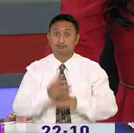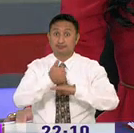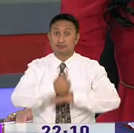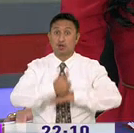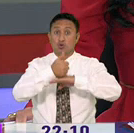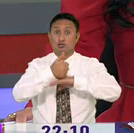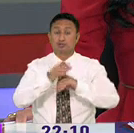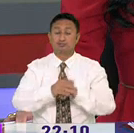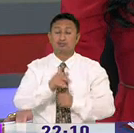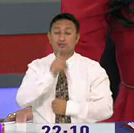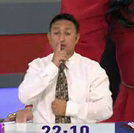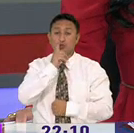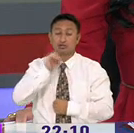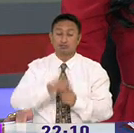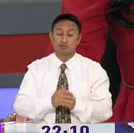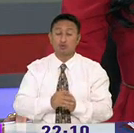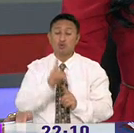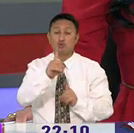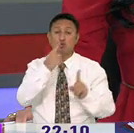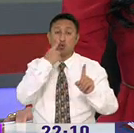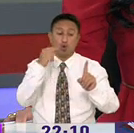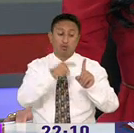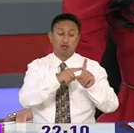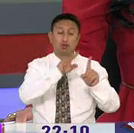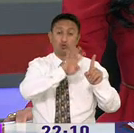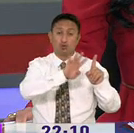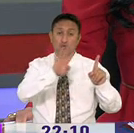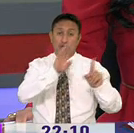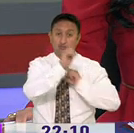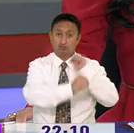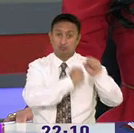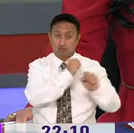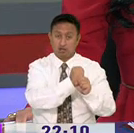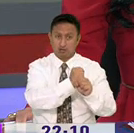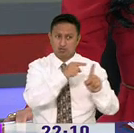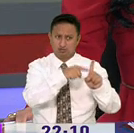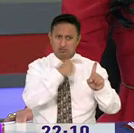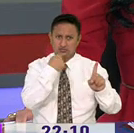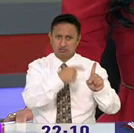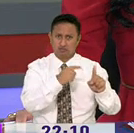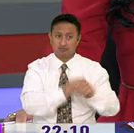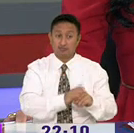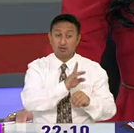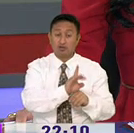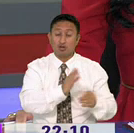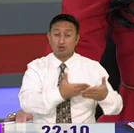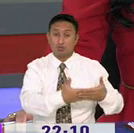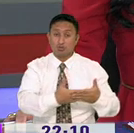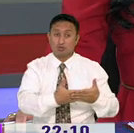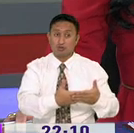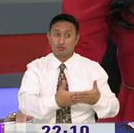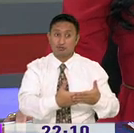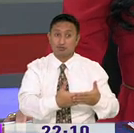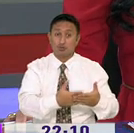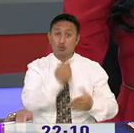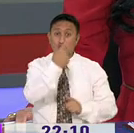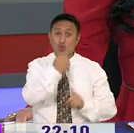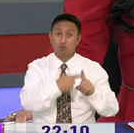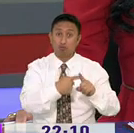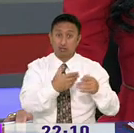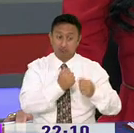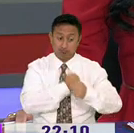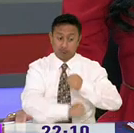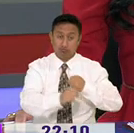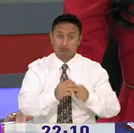Autoridades de La Tacunga detuvieron a un hombre de 44 años, acusado de haber asesinado a un menor de tan solo un mes de